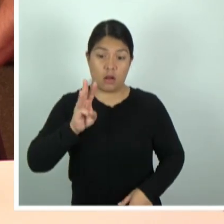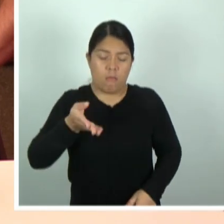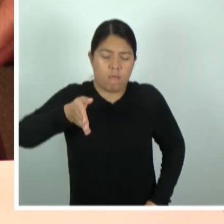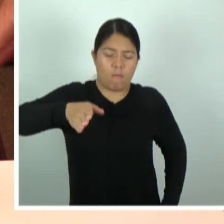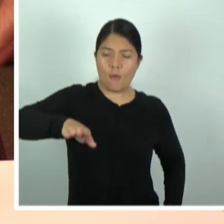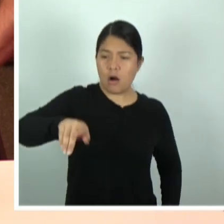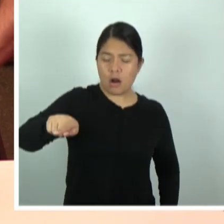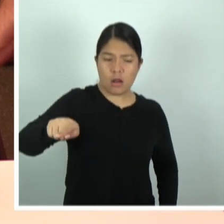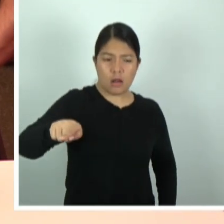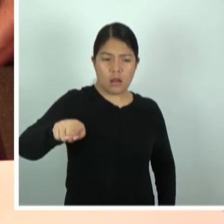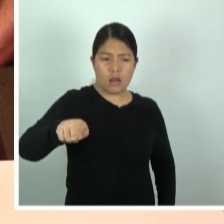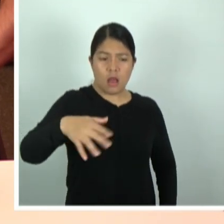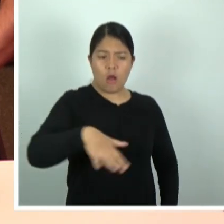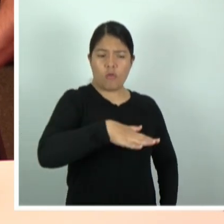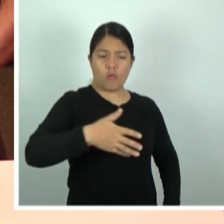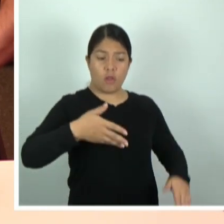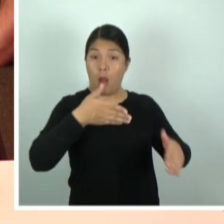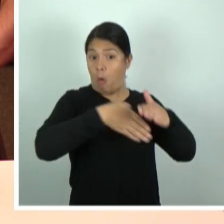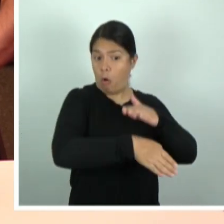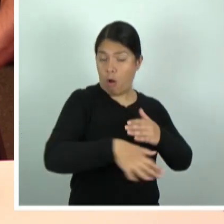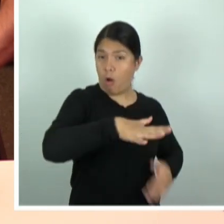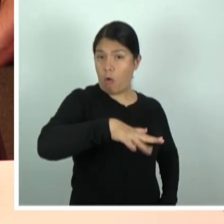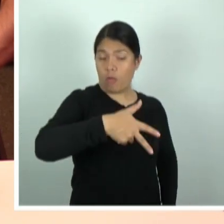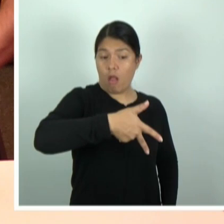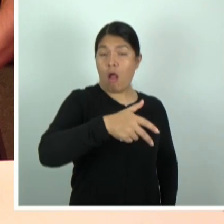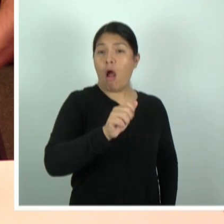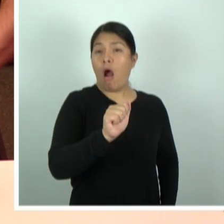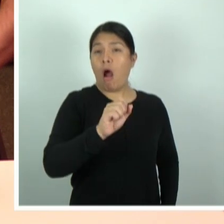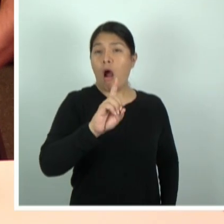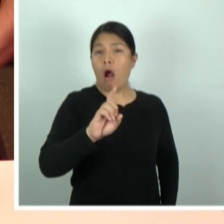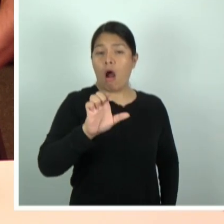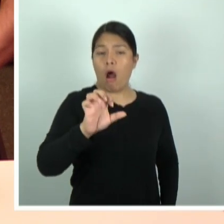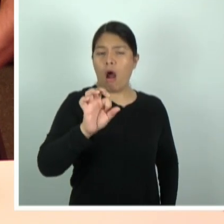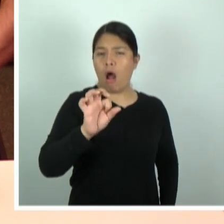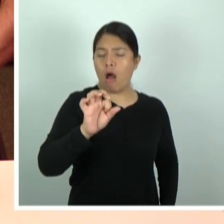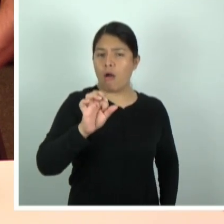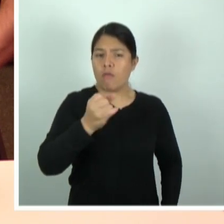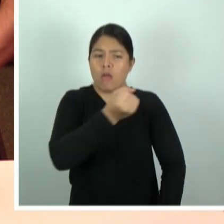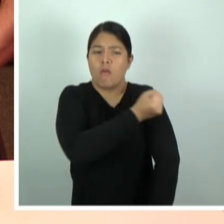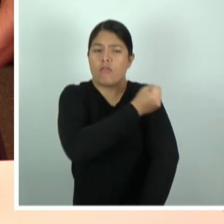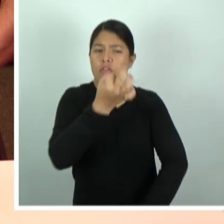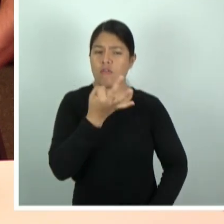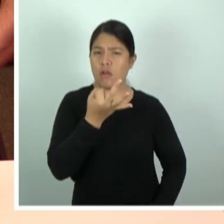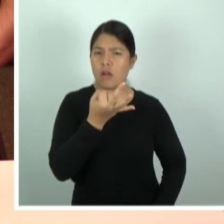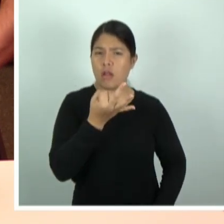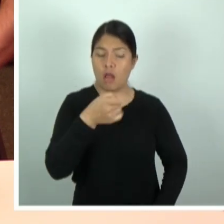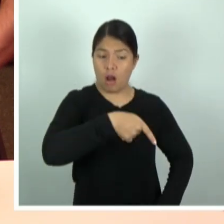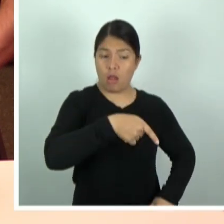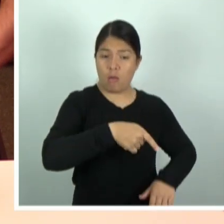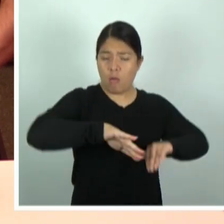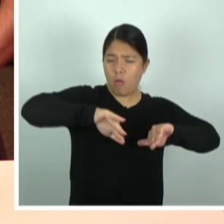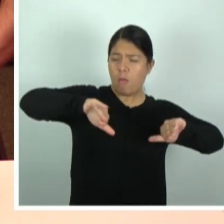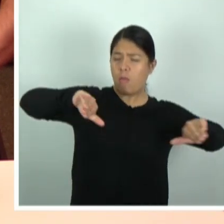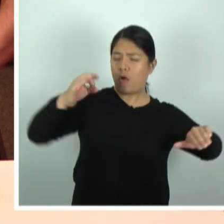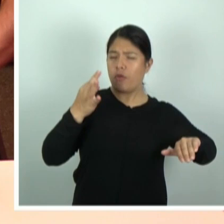eran simbólicamente la eterna separación entre el hombre pecador y